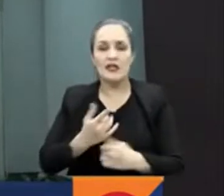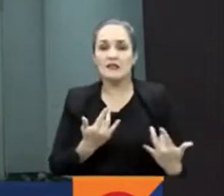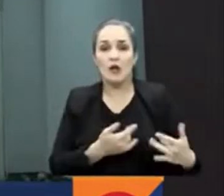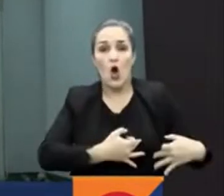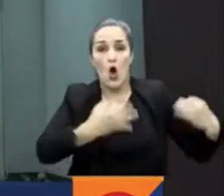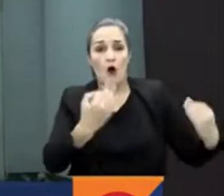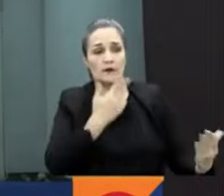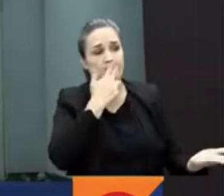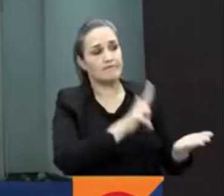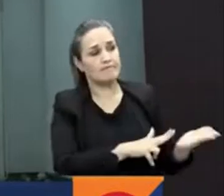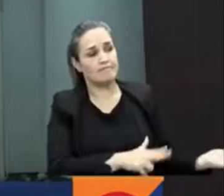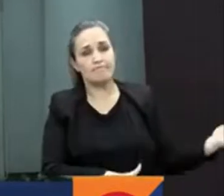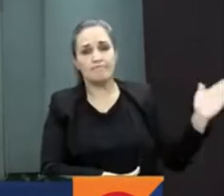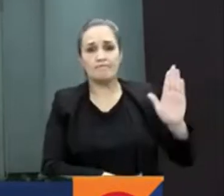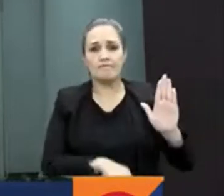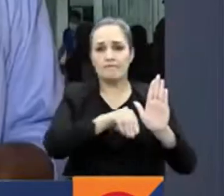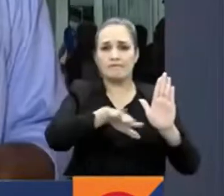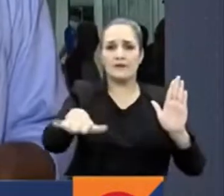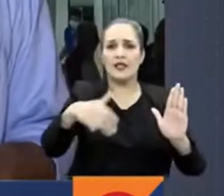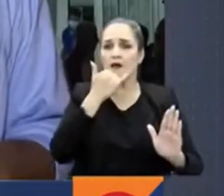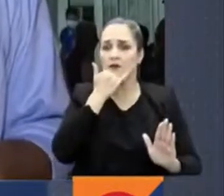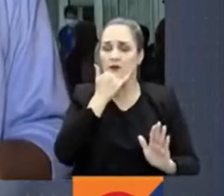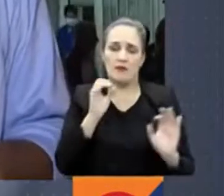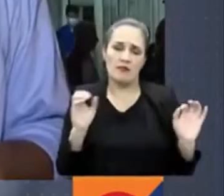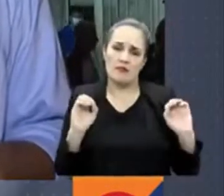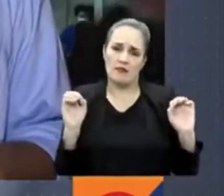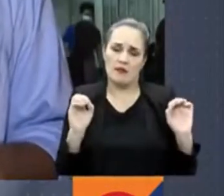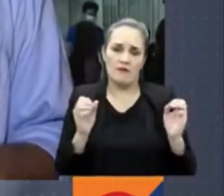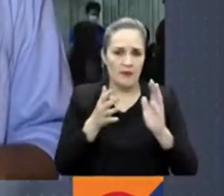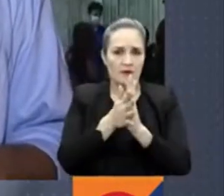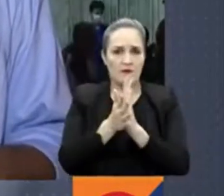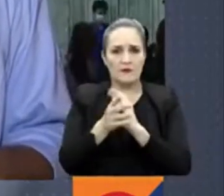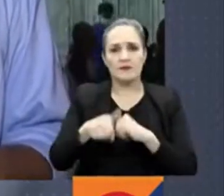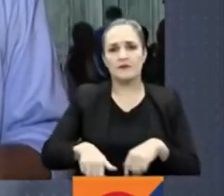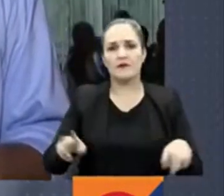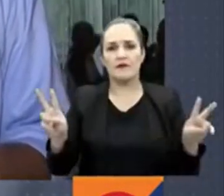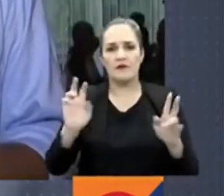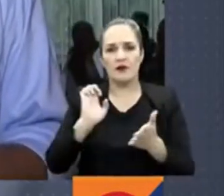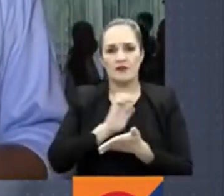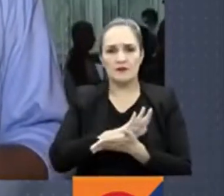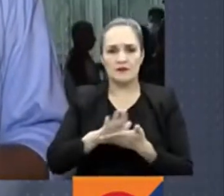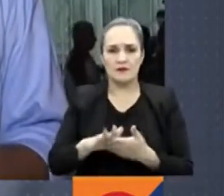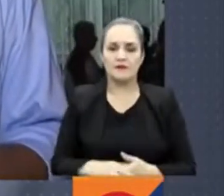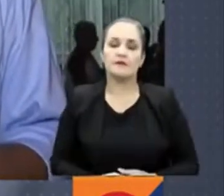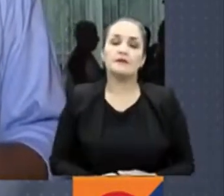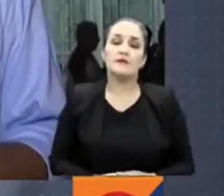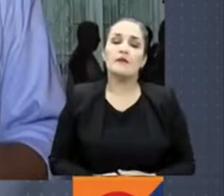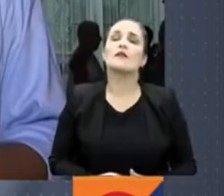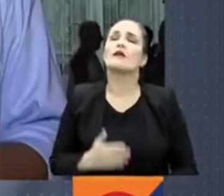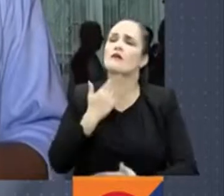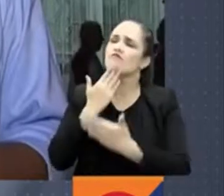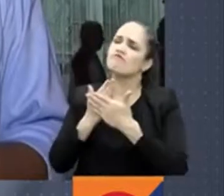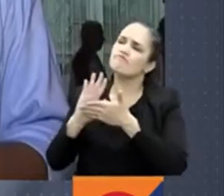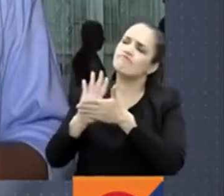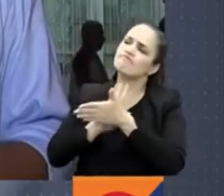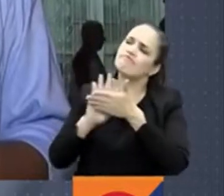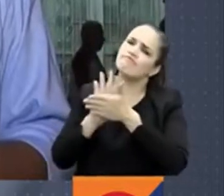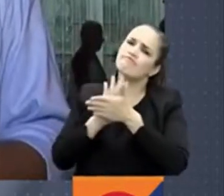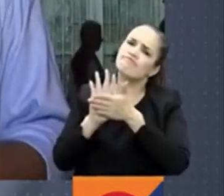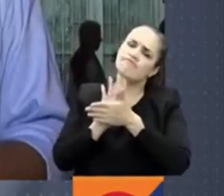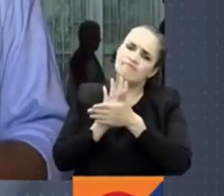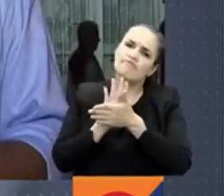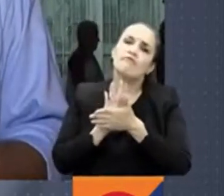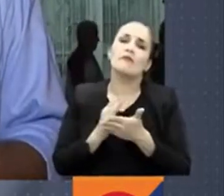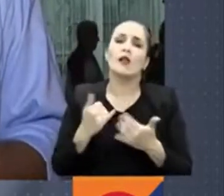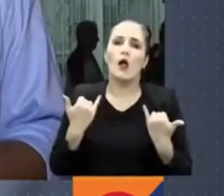la información por ahora desde Espinal. Jimmy Montenegro, RTVC Noticias, conectados 24/7. Jimmy, muchas gracias y por supuesto estaremos muy